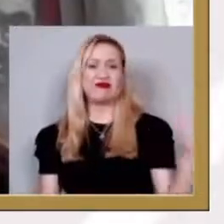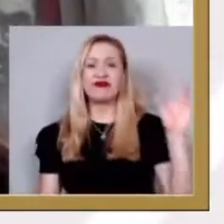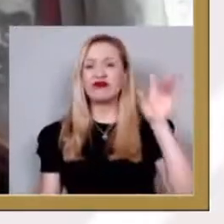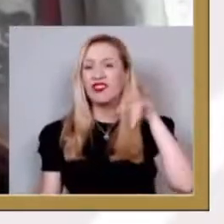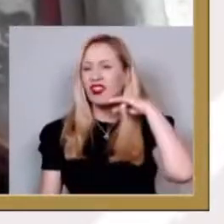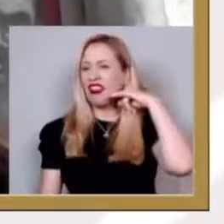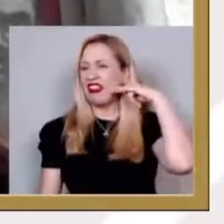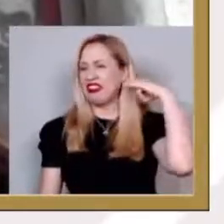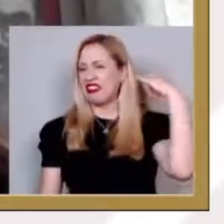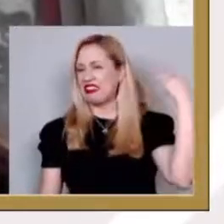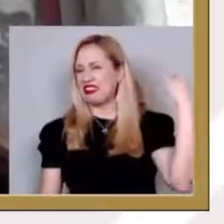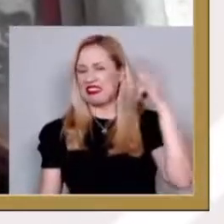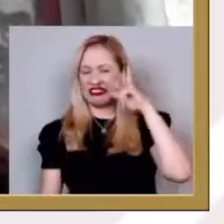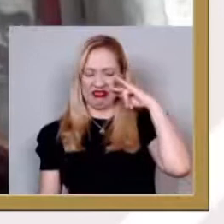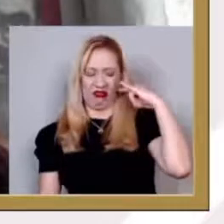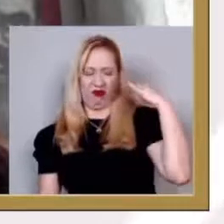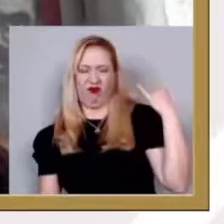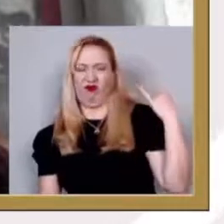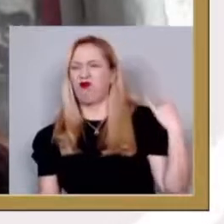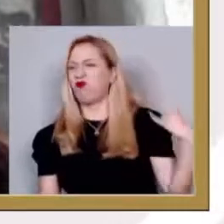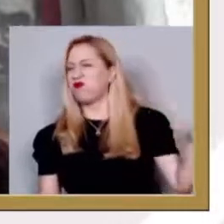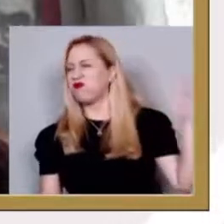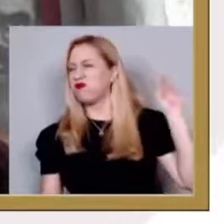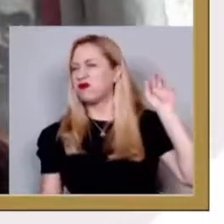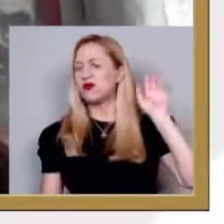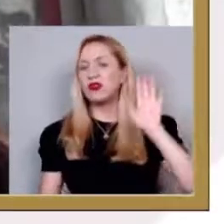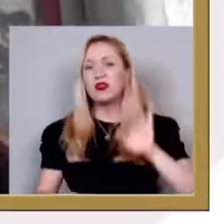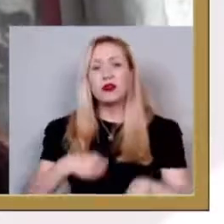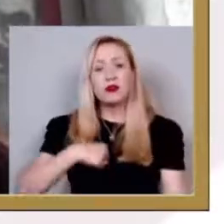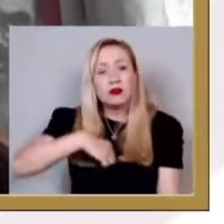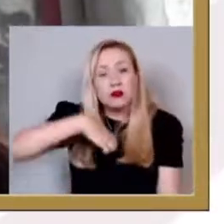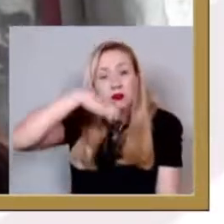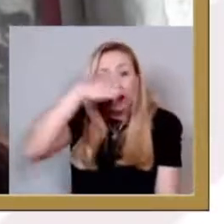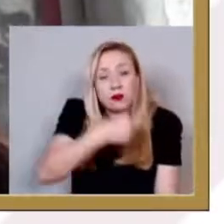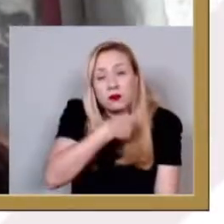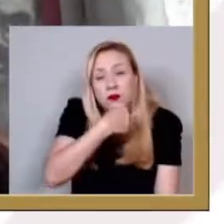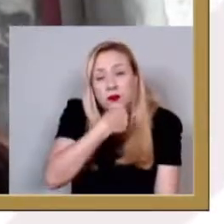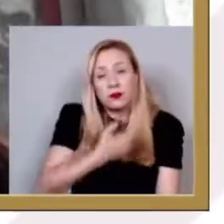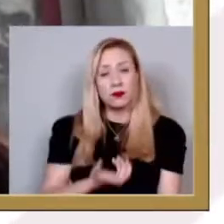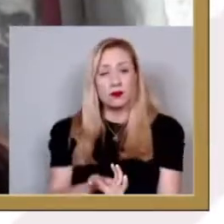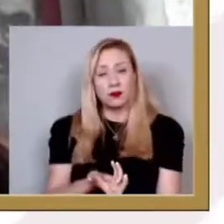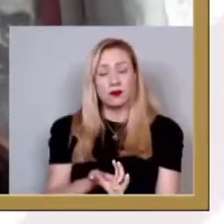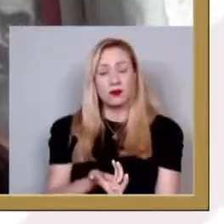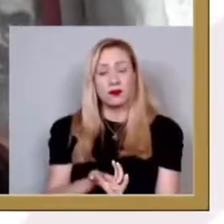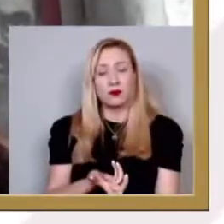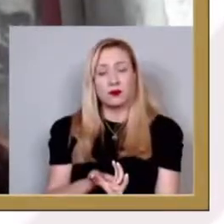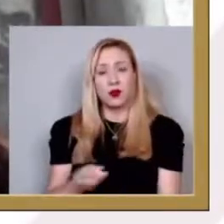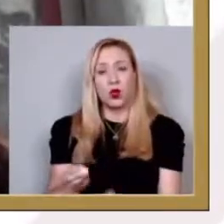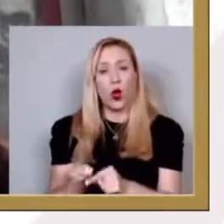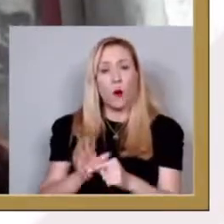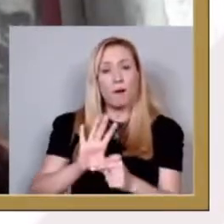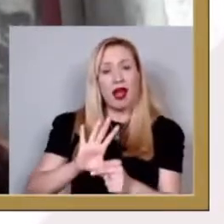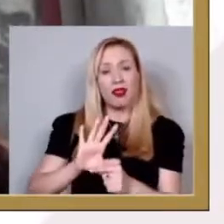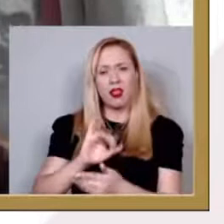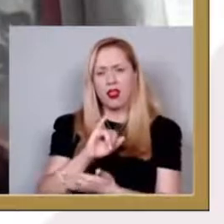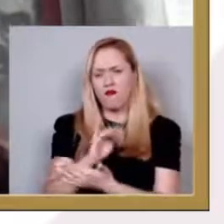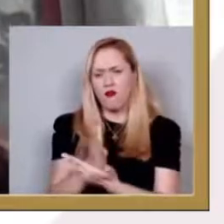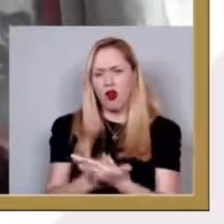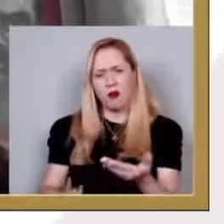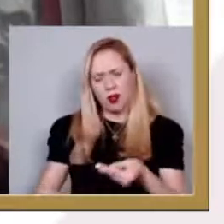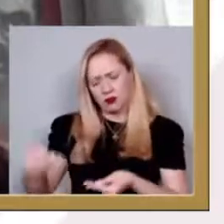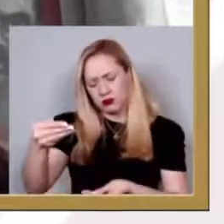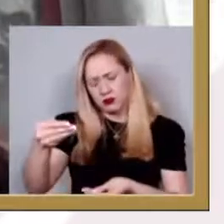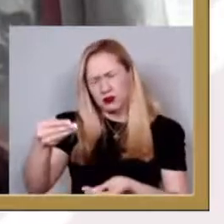vejez y el envejecimiento. Como indica el informe del COPRED, a lo largo del último año ha empeorado